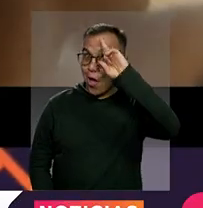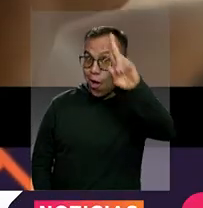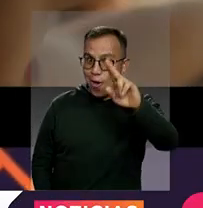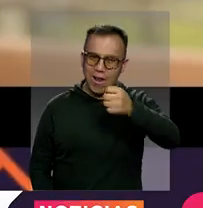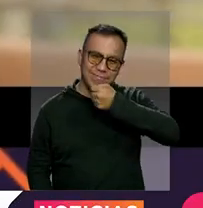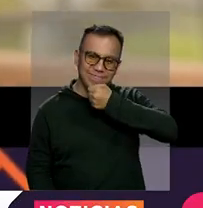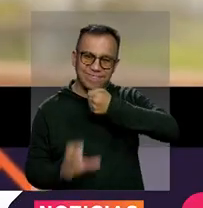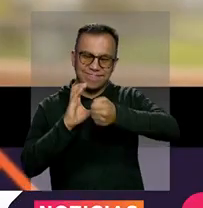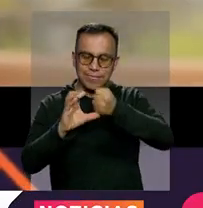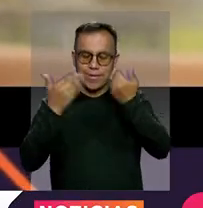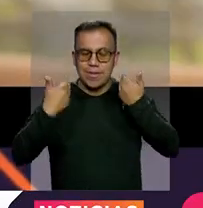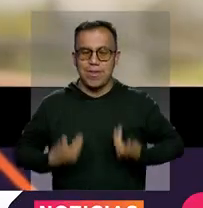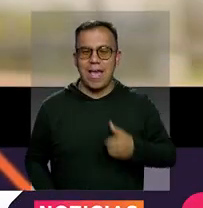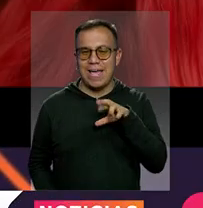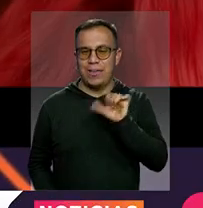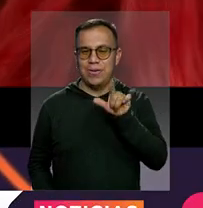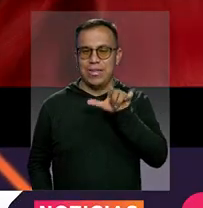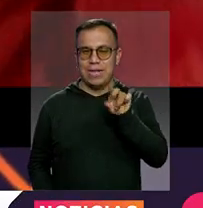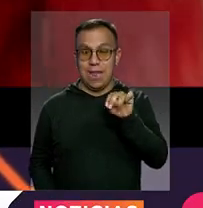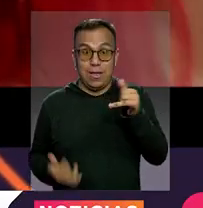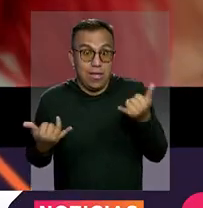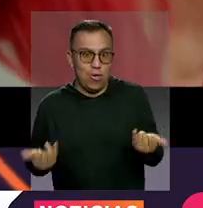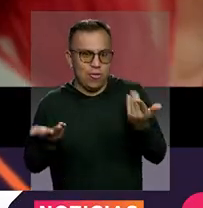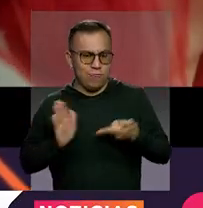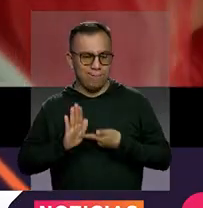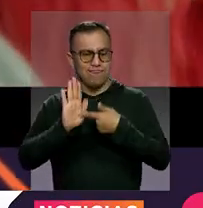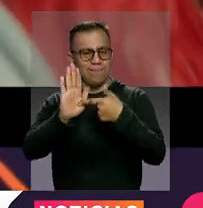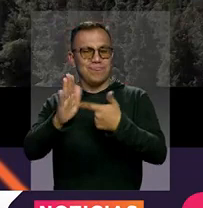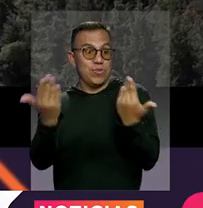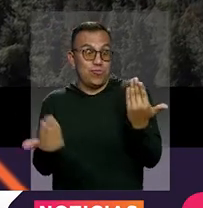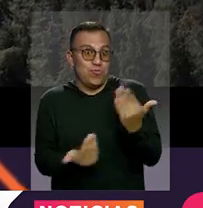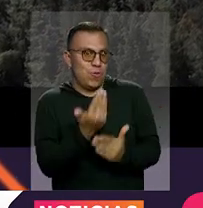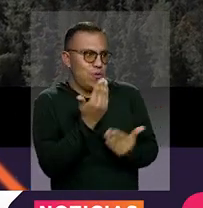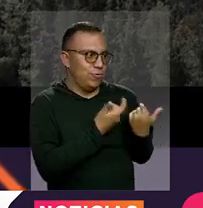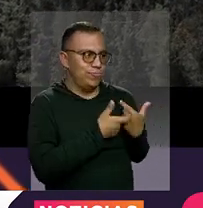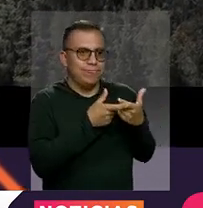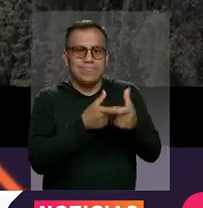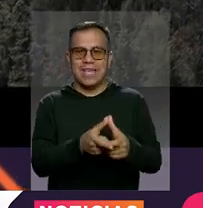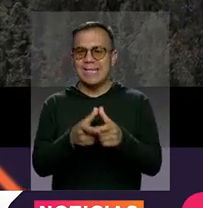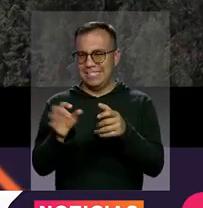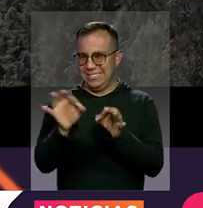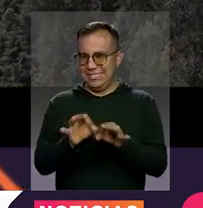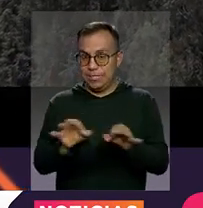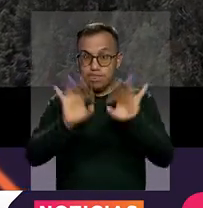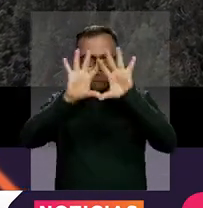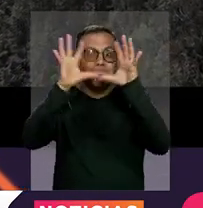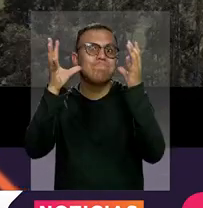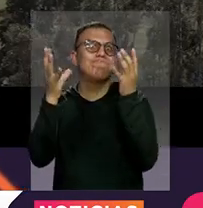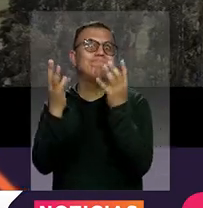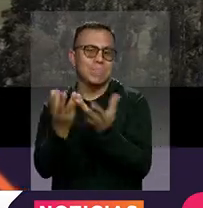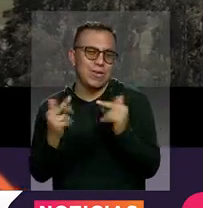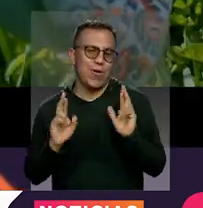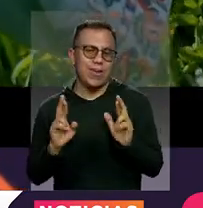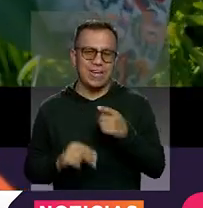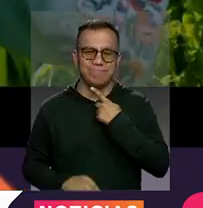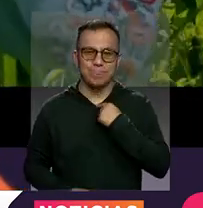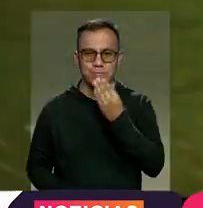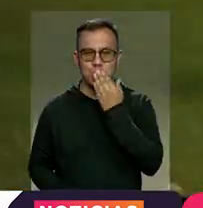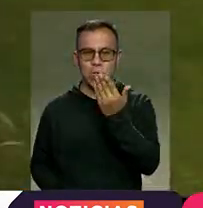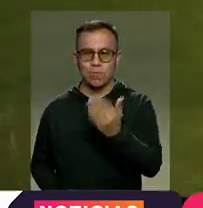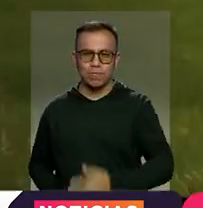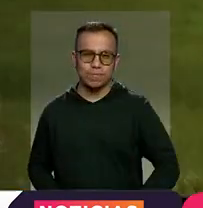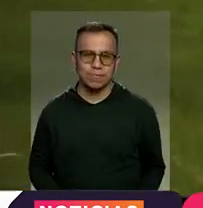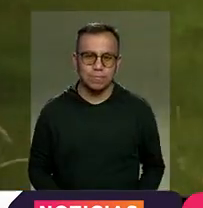Noticias Capital, yo soy Carolina Vega y quiero presentarles mi más reciente sencillo, Tu Mundo Entero. Espero que les guste.